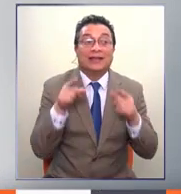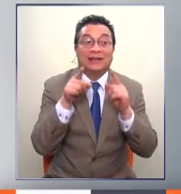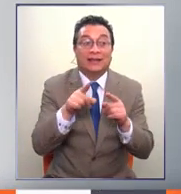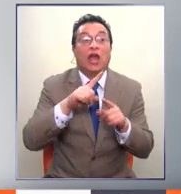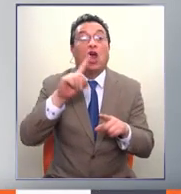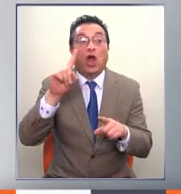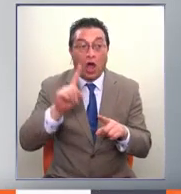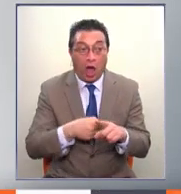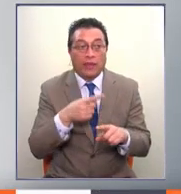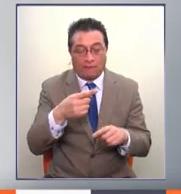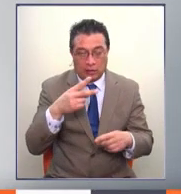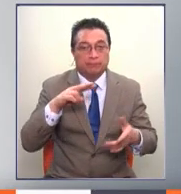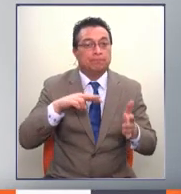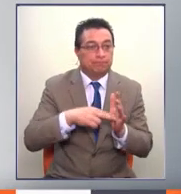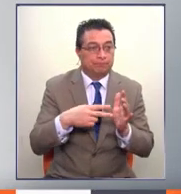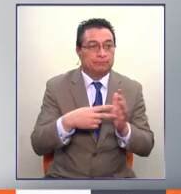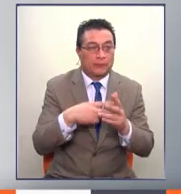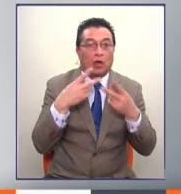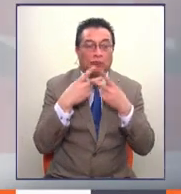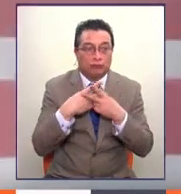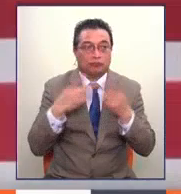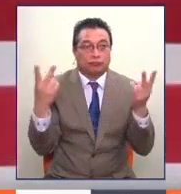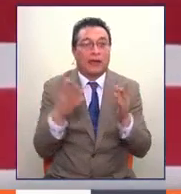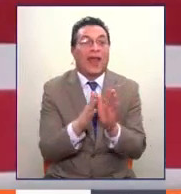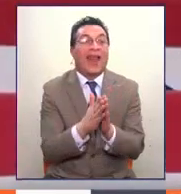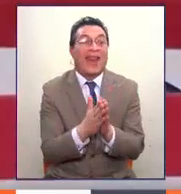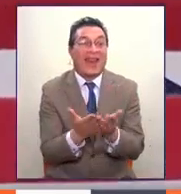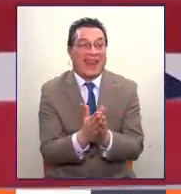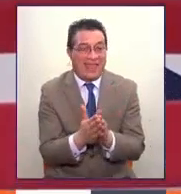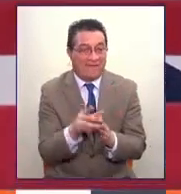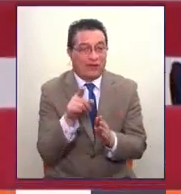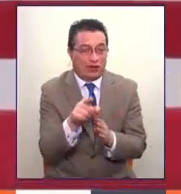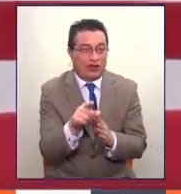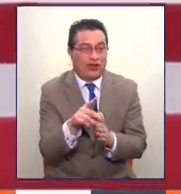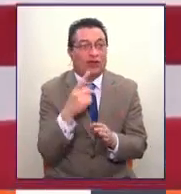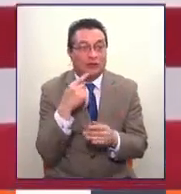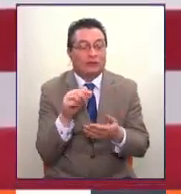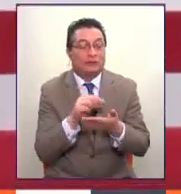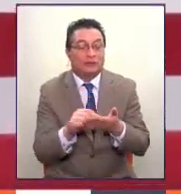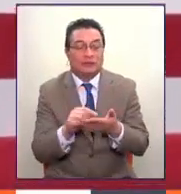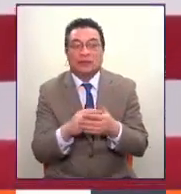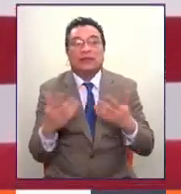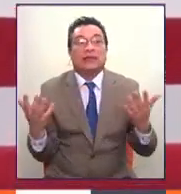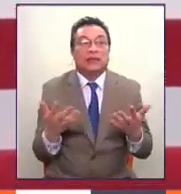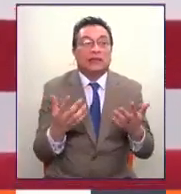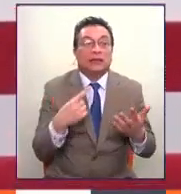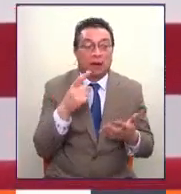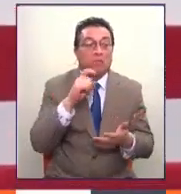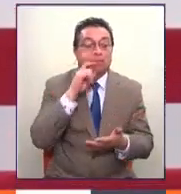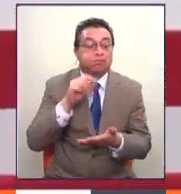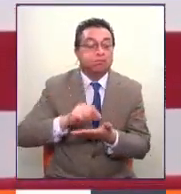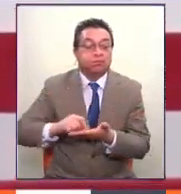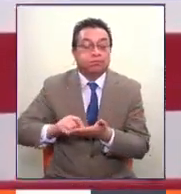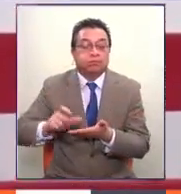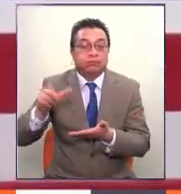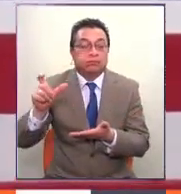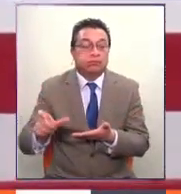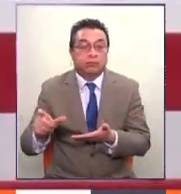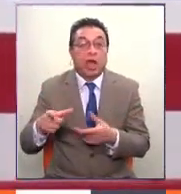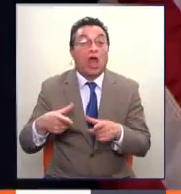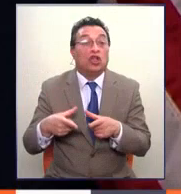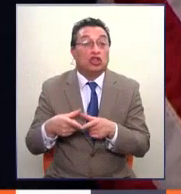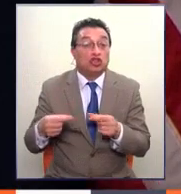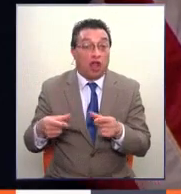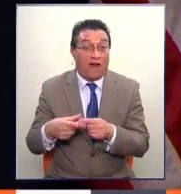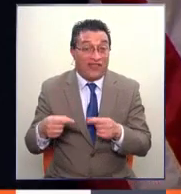está complicado por una publicación de un libro. Más allá de su contenido, llama la atención su autora. Se trata de la sobrina